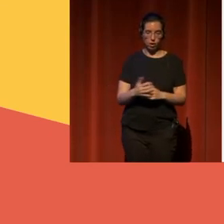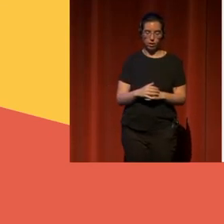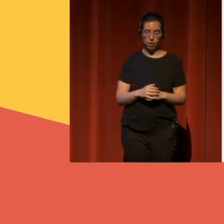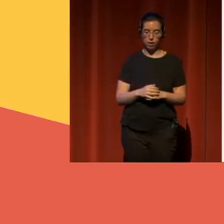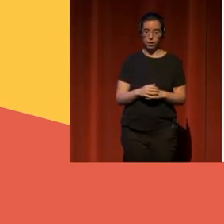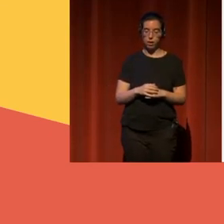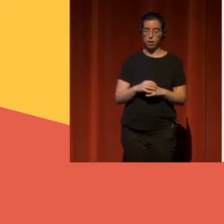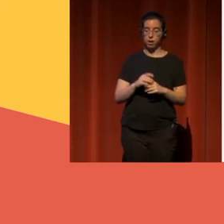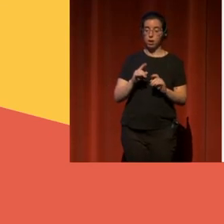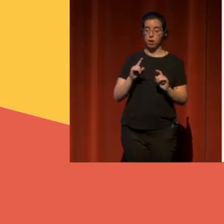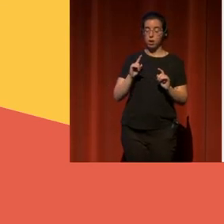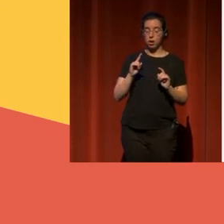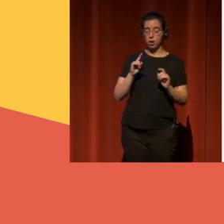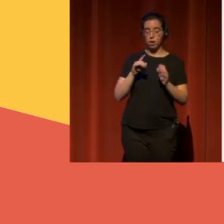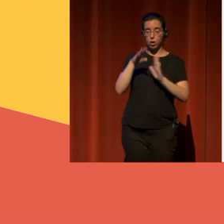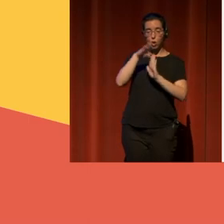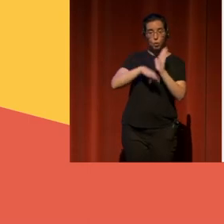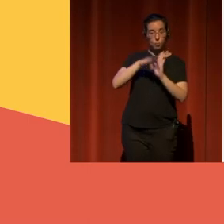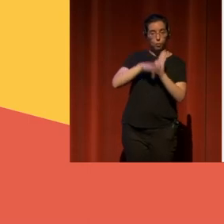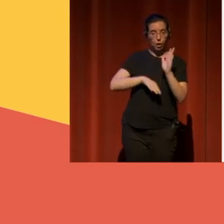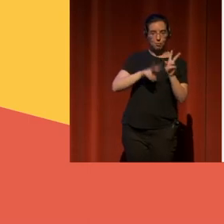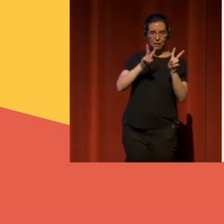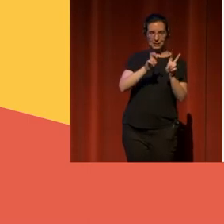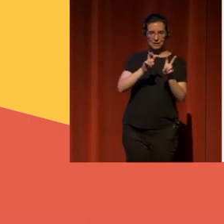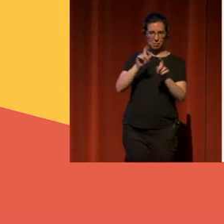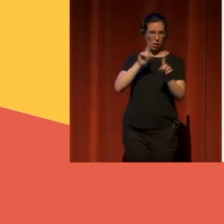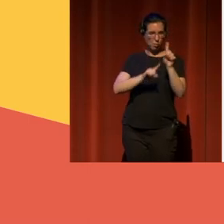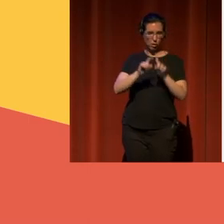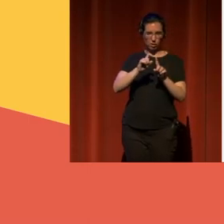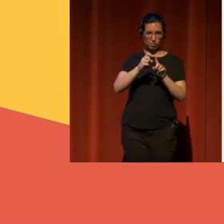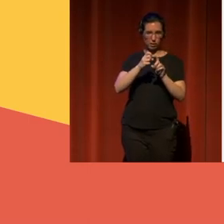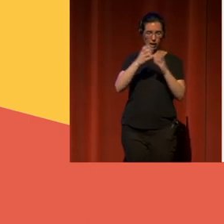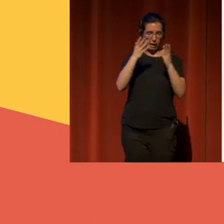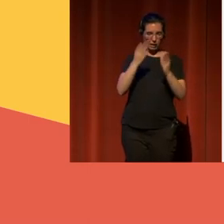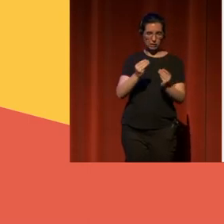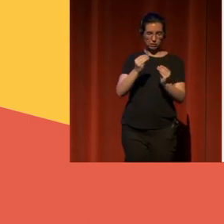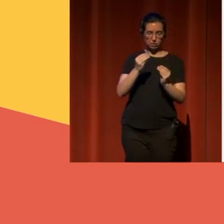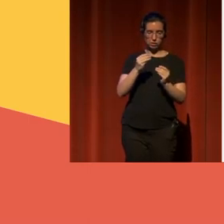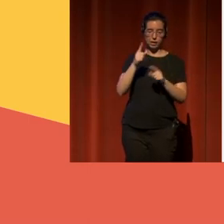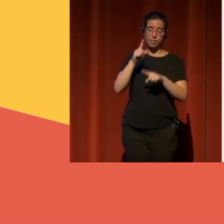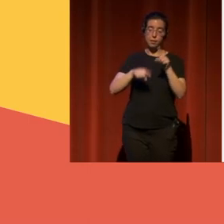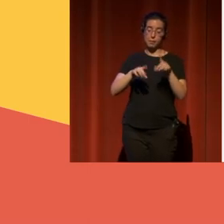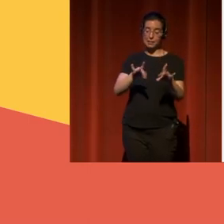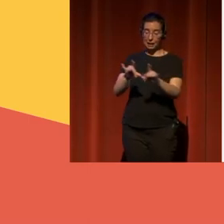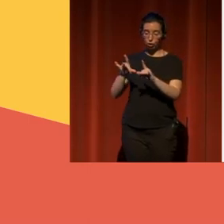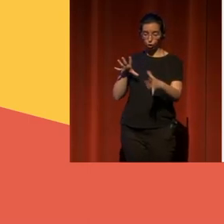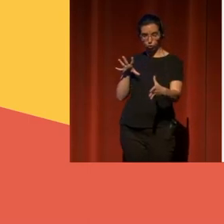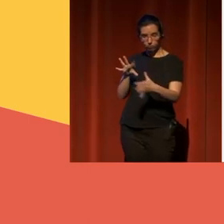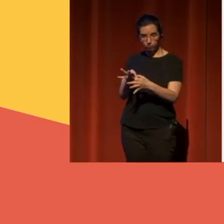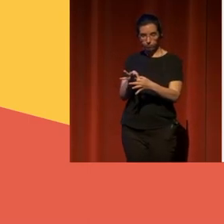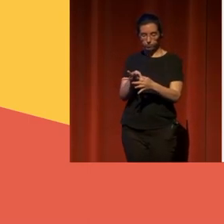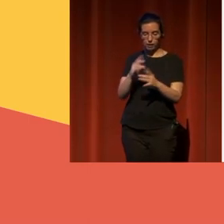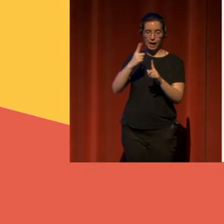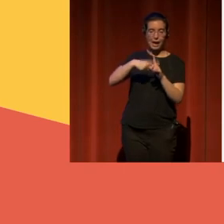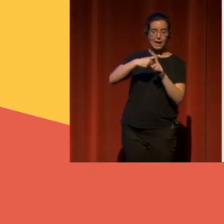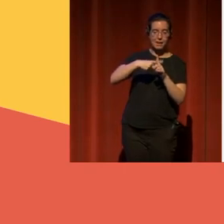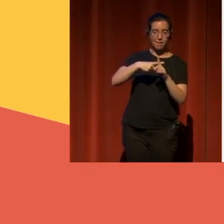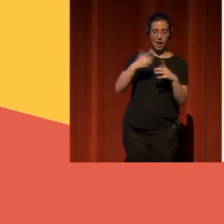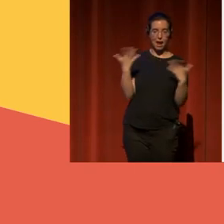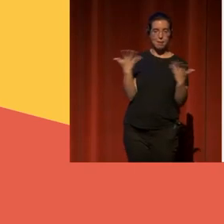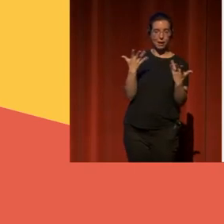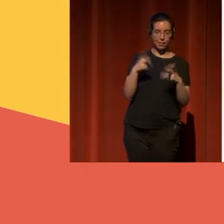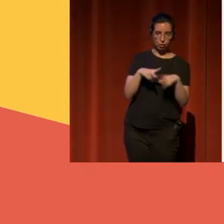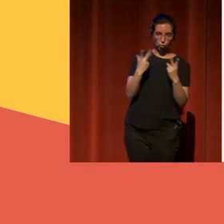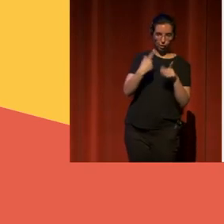Los programas abordan un amplio espectro de problemáticas, siempre vinculadas a la singularidad del territorio y atendiendo a diversos niveles de emergencia